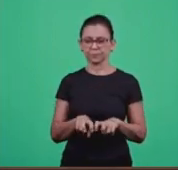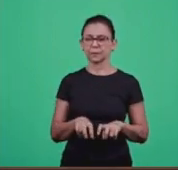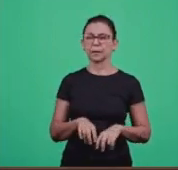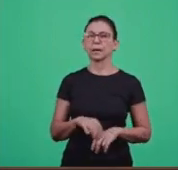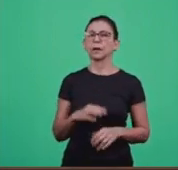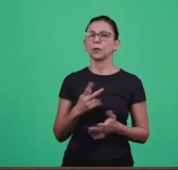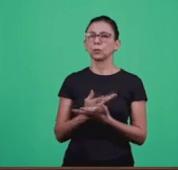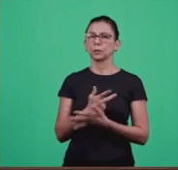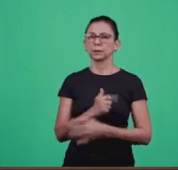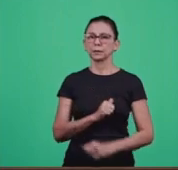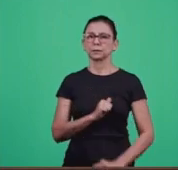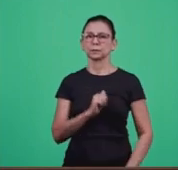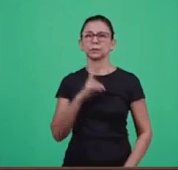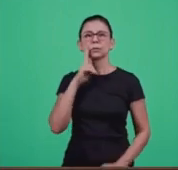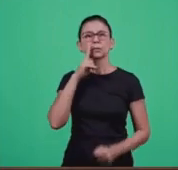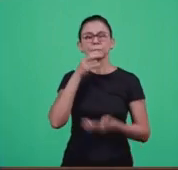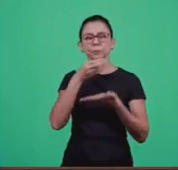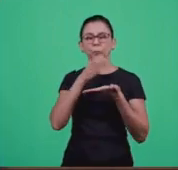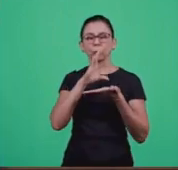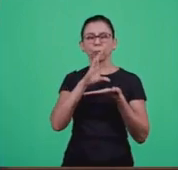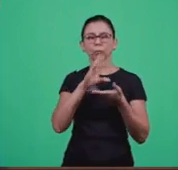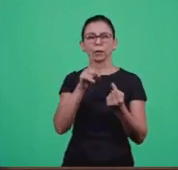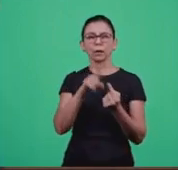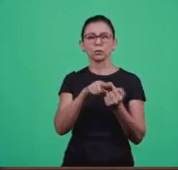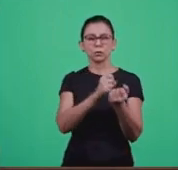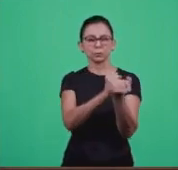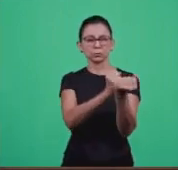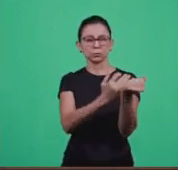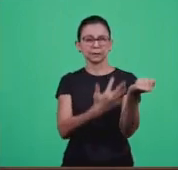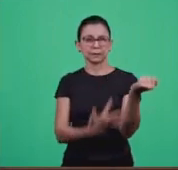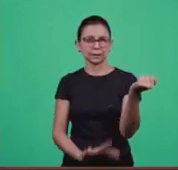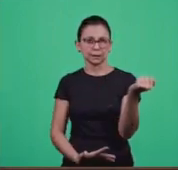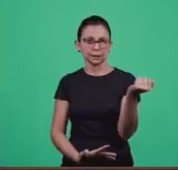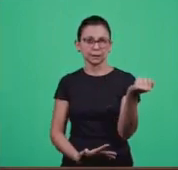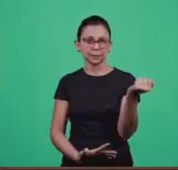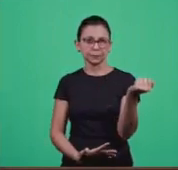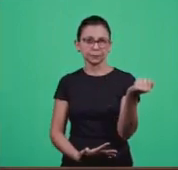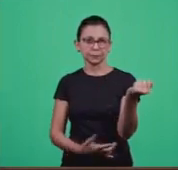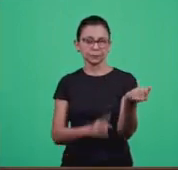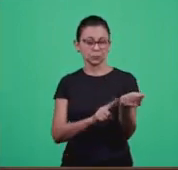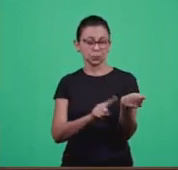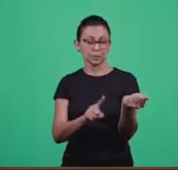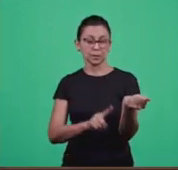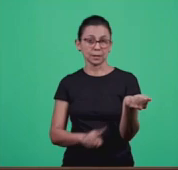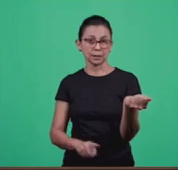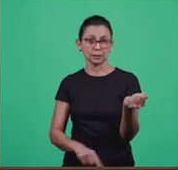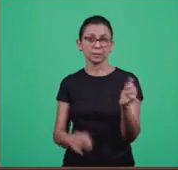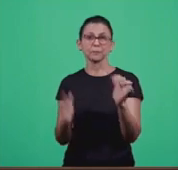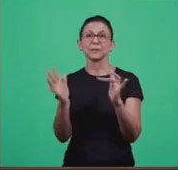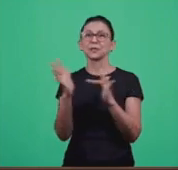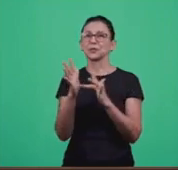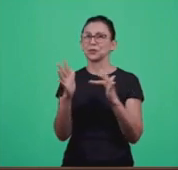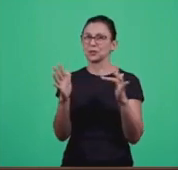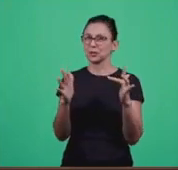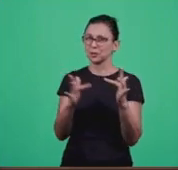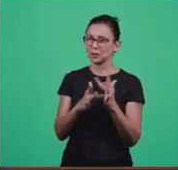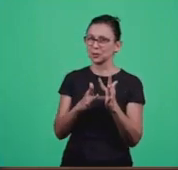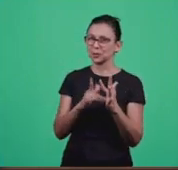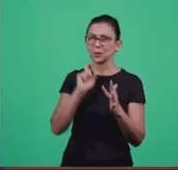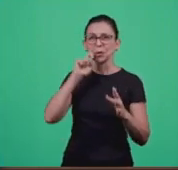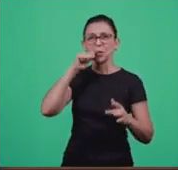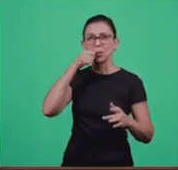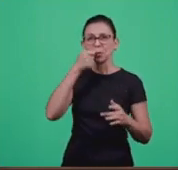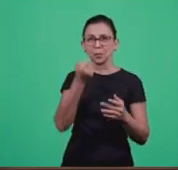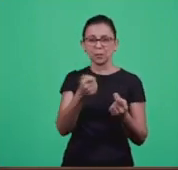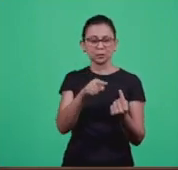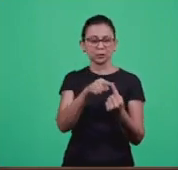Ellos hicieron parte del cuerpo del Señor. Ellos bebieron el vino. La sangre derramada, el Espíritu Santo entró